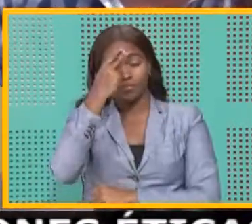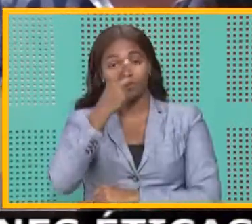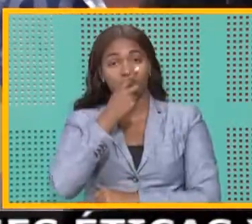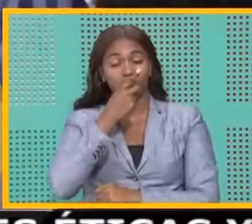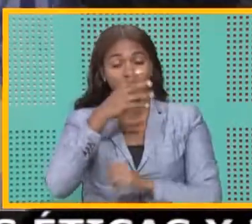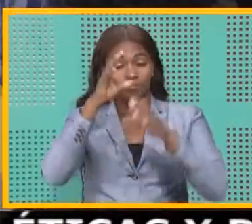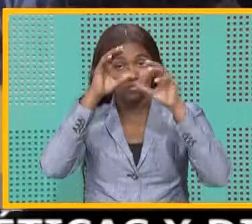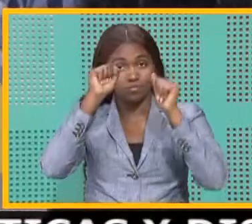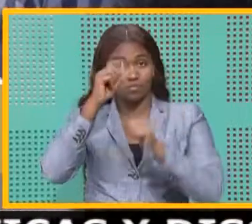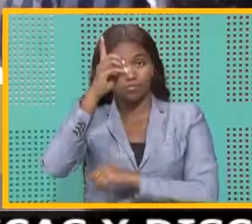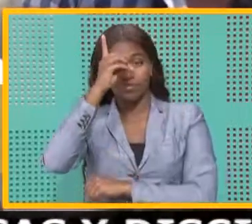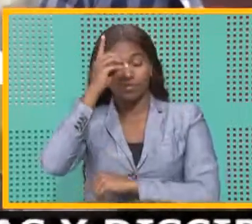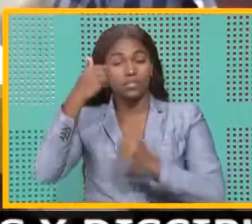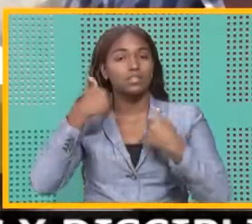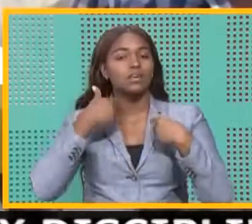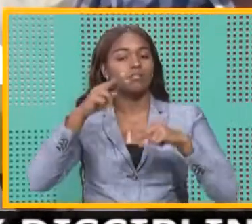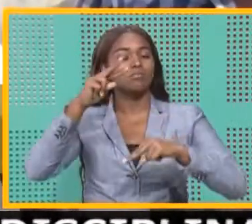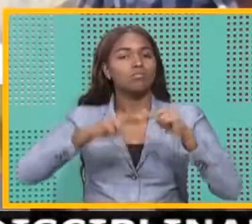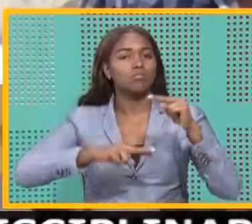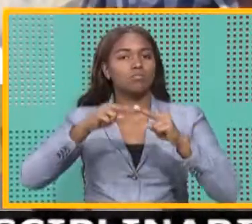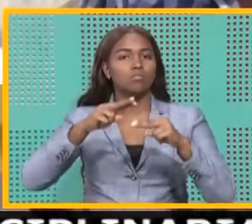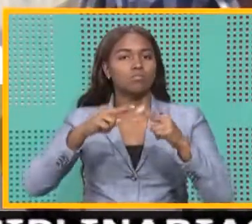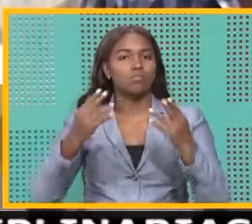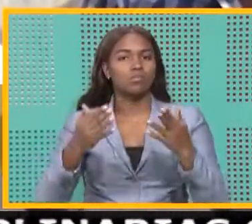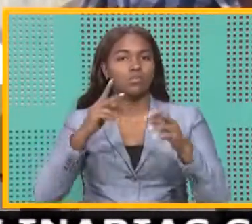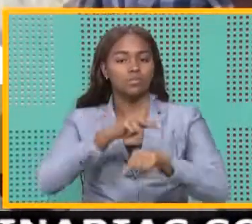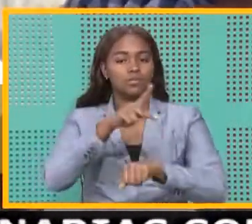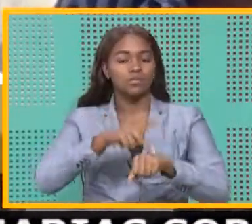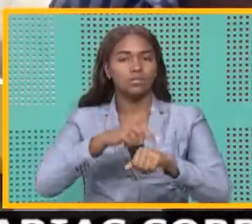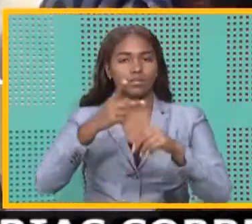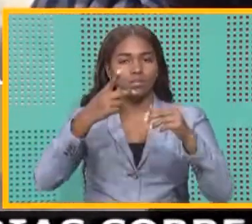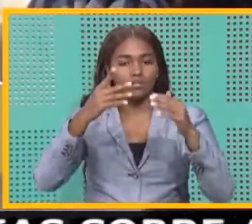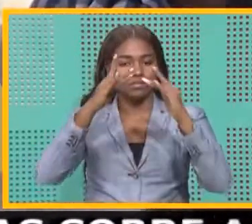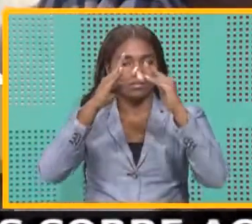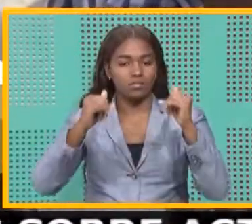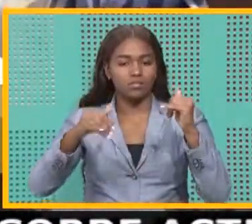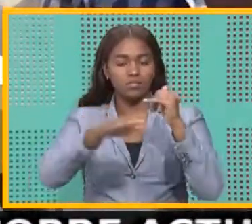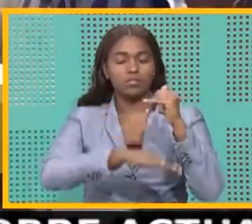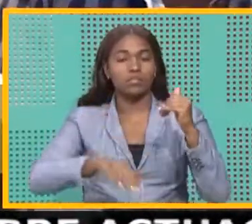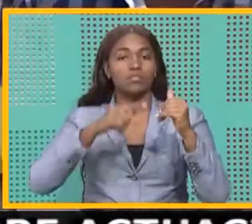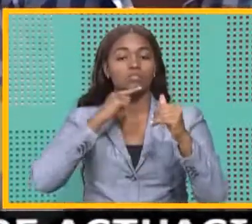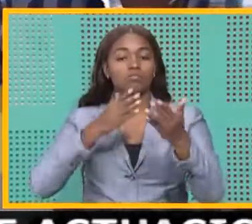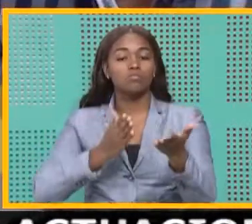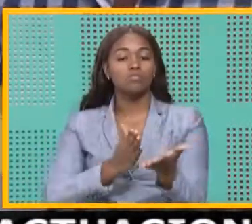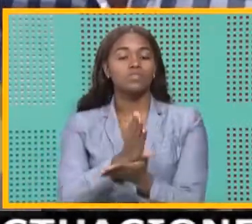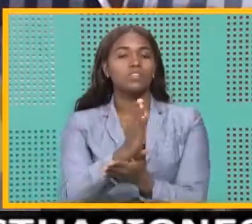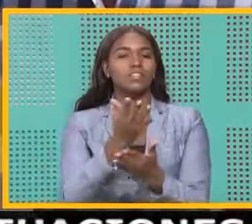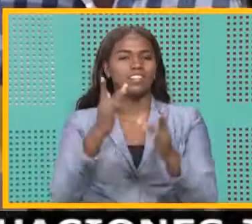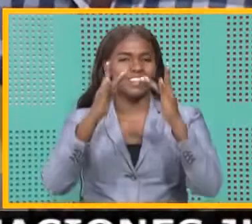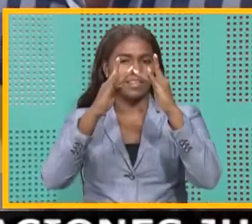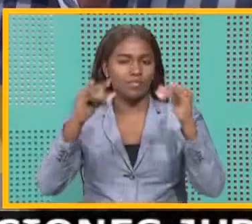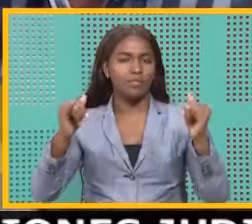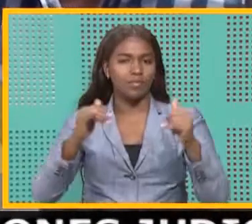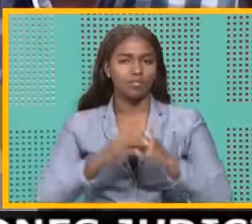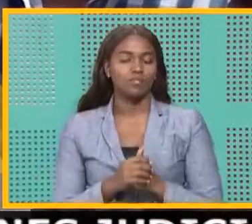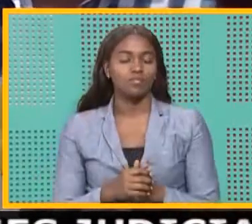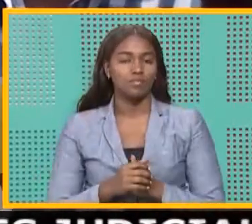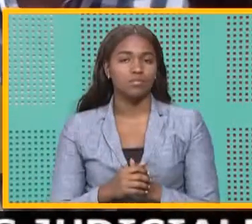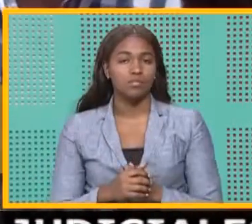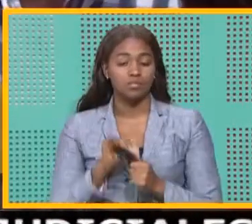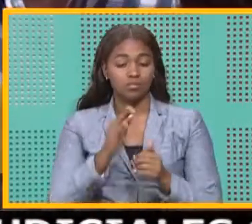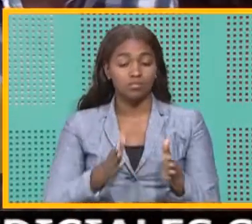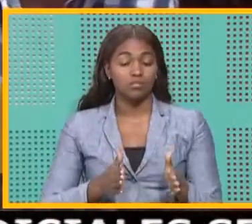Danilo Medina Sánchez, está construyendo en la provincia de la Altagracia, que es la entrada de Higüey, una